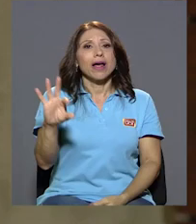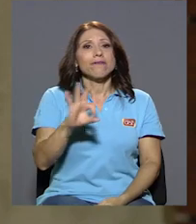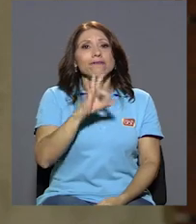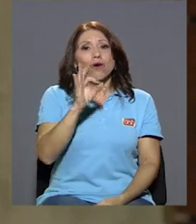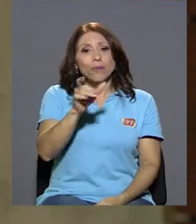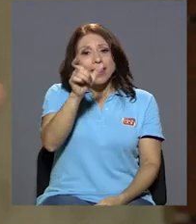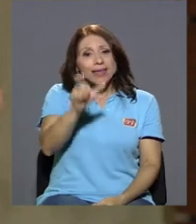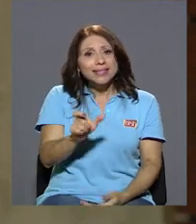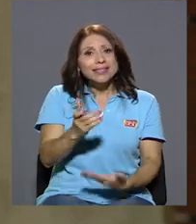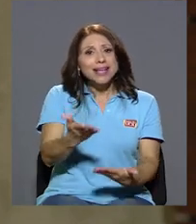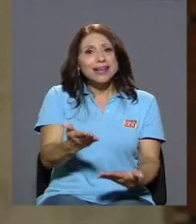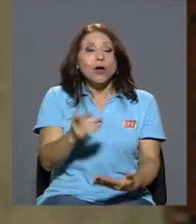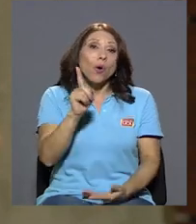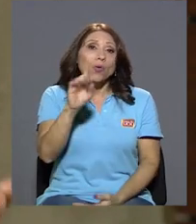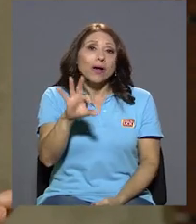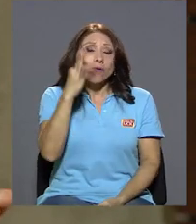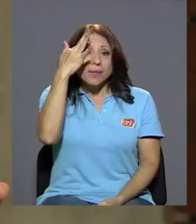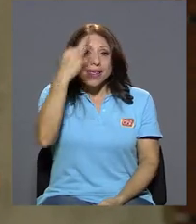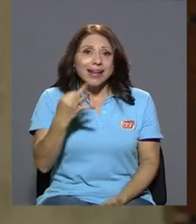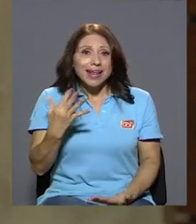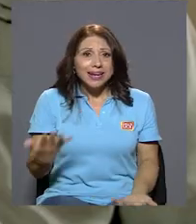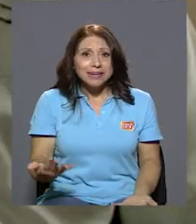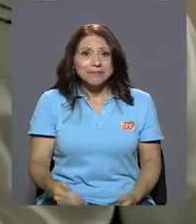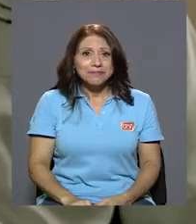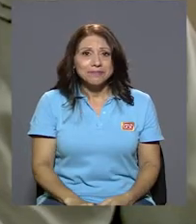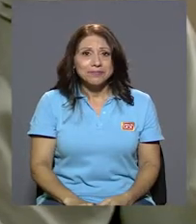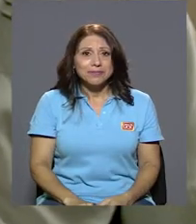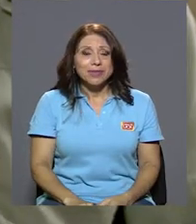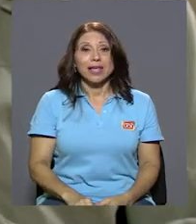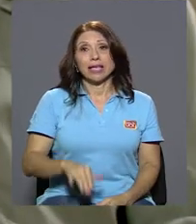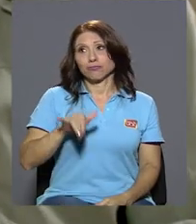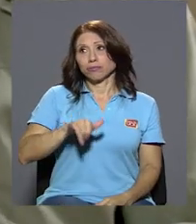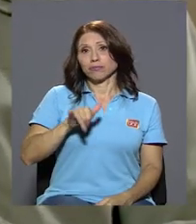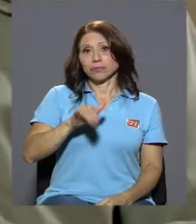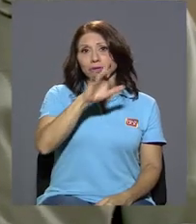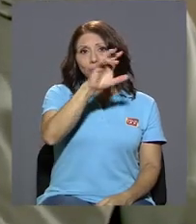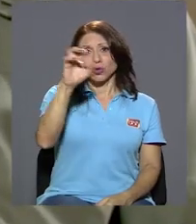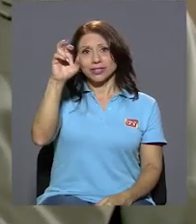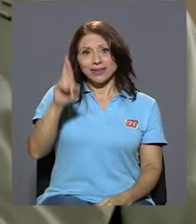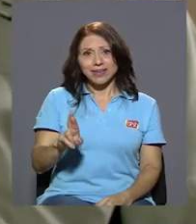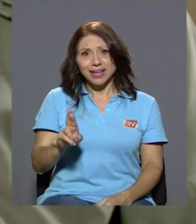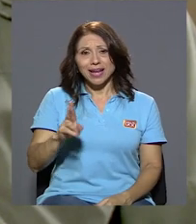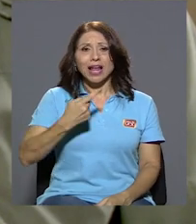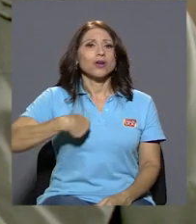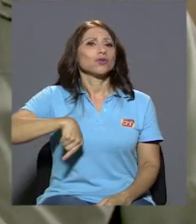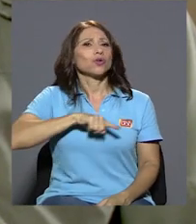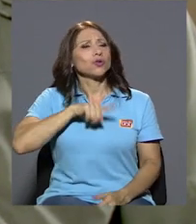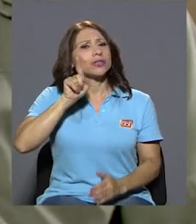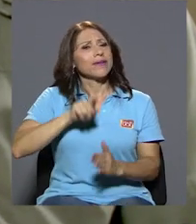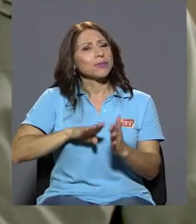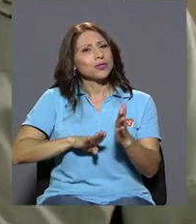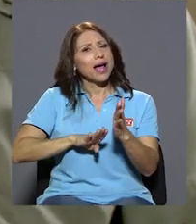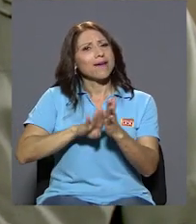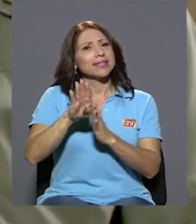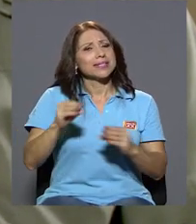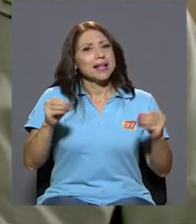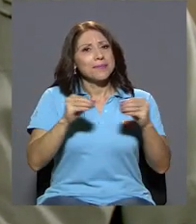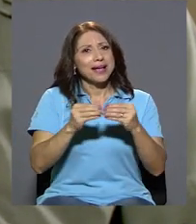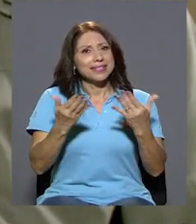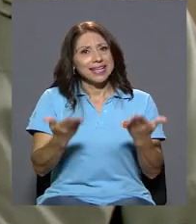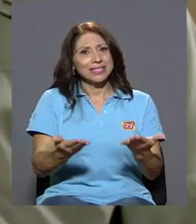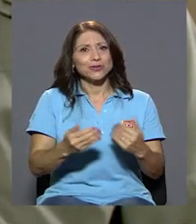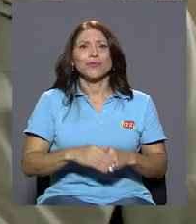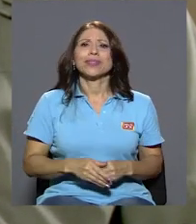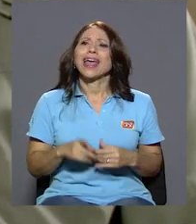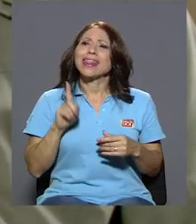forma de ser o una forma de creer y en costa rica tenemos que avanzar mucho más en